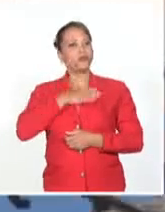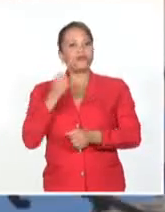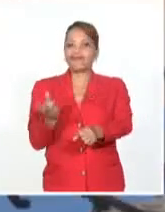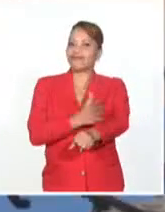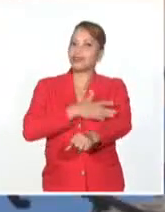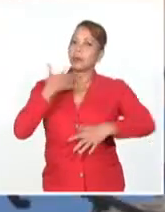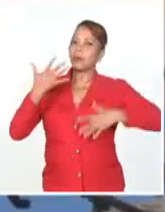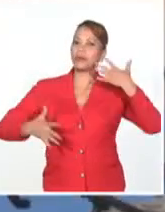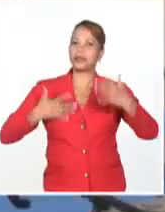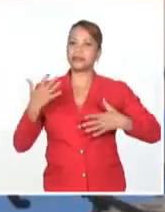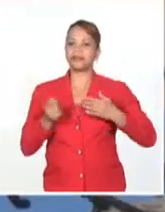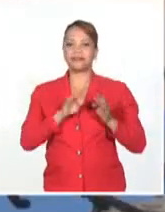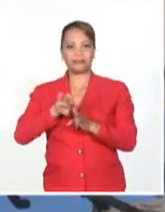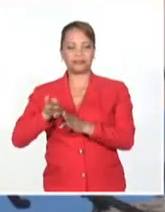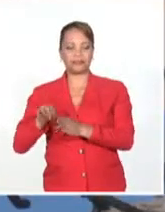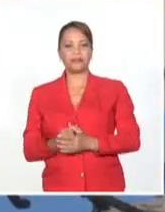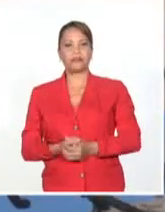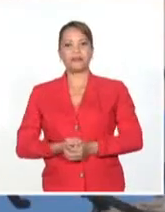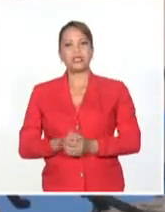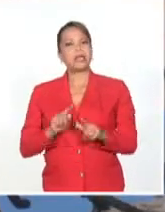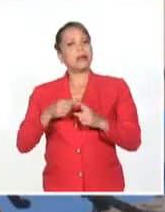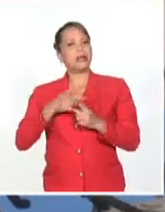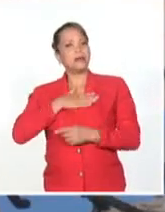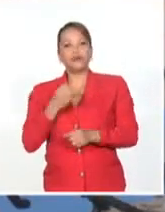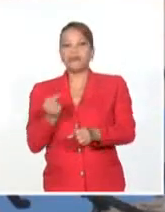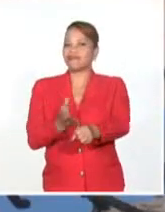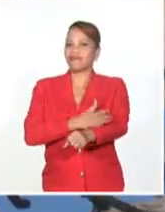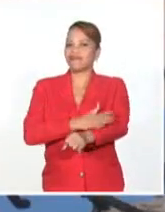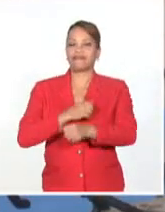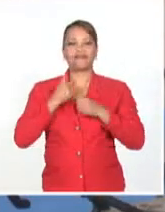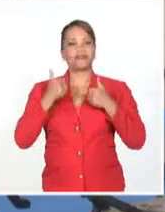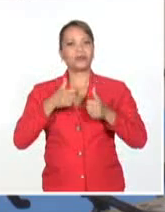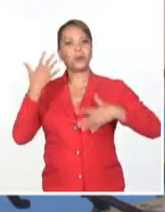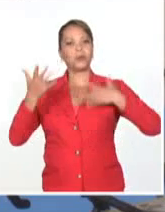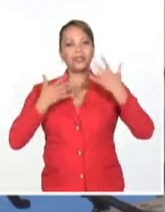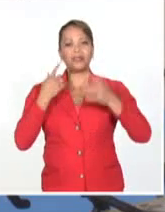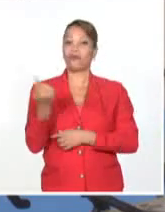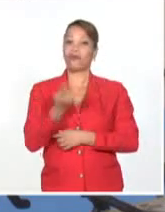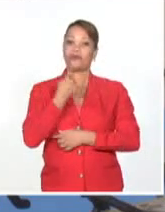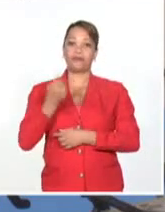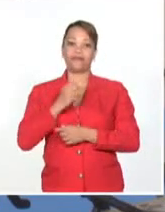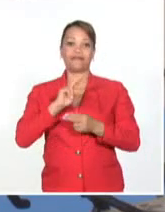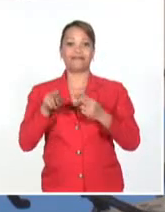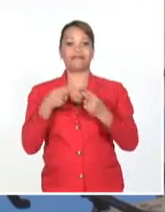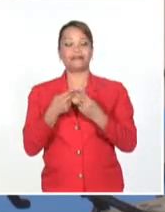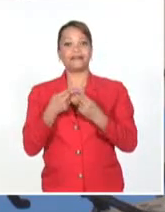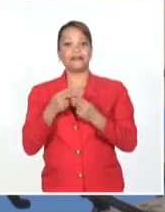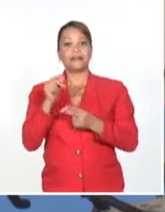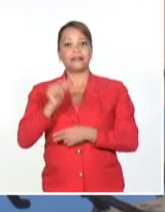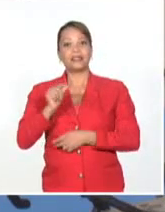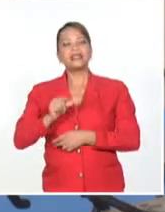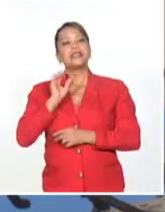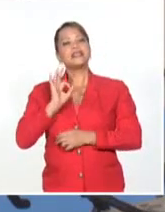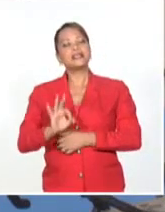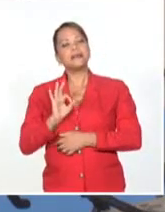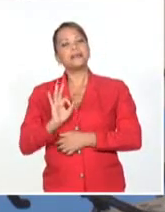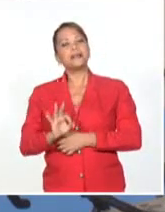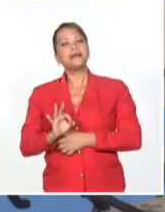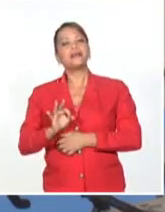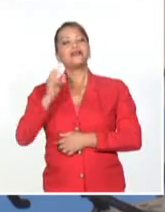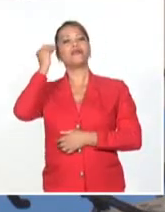resultado. Y para mí, satisfecho, muy contento con los muchachos y siempre... Siempre